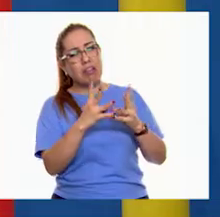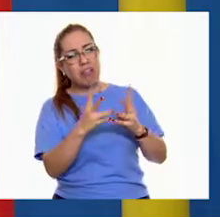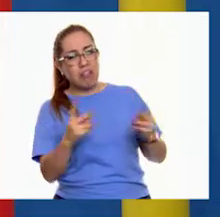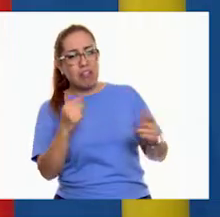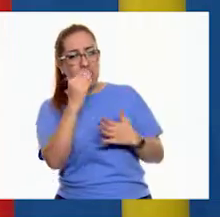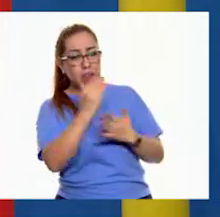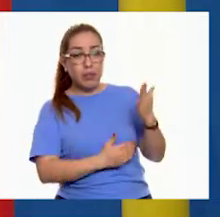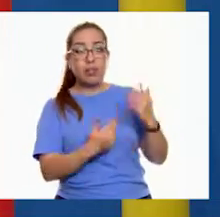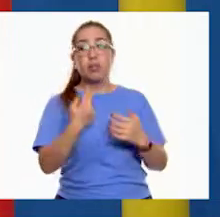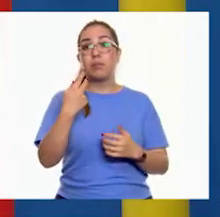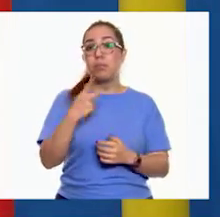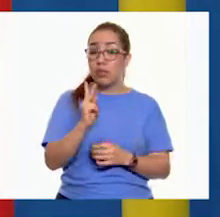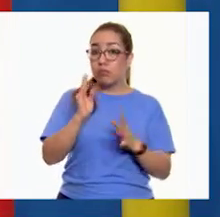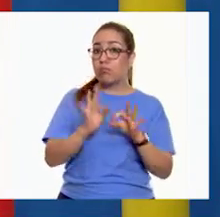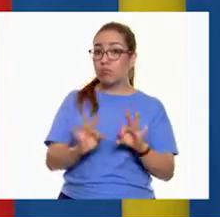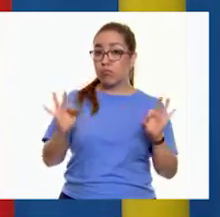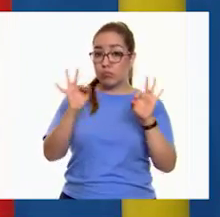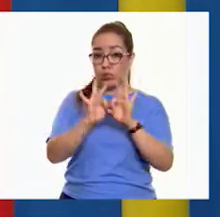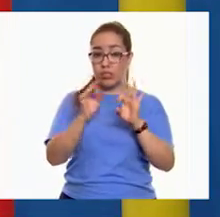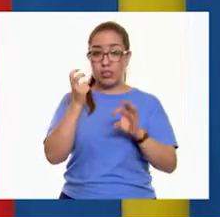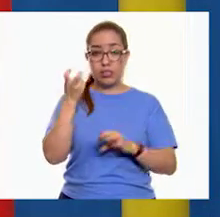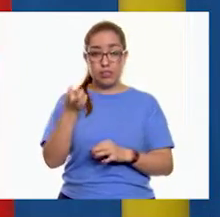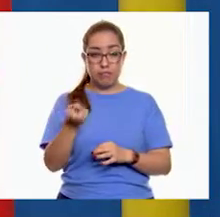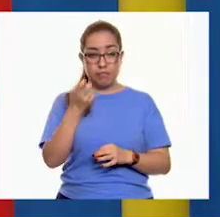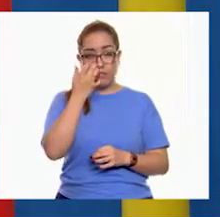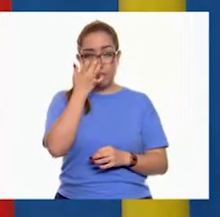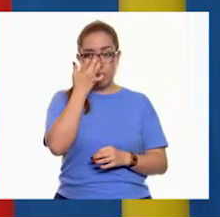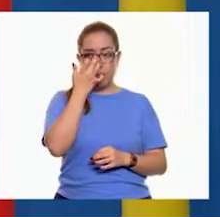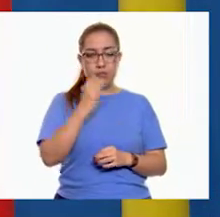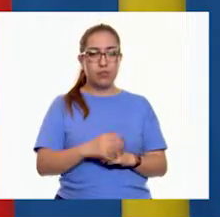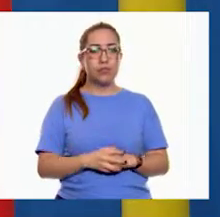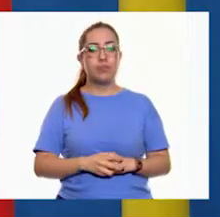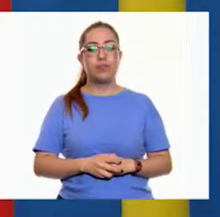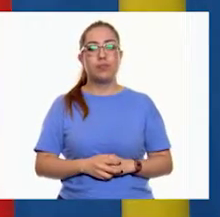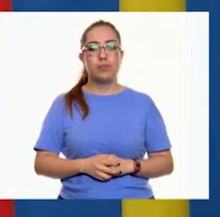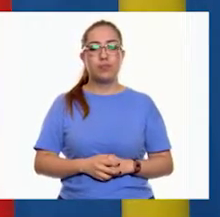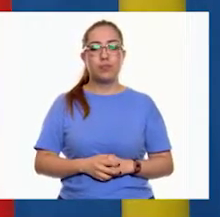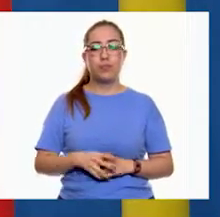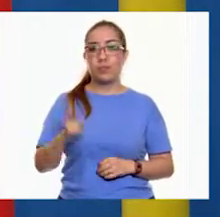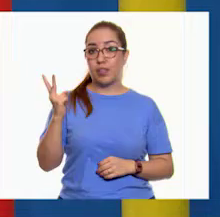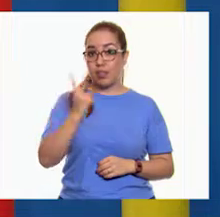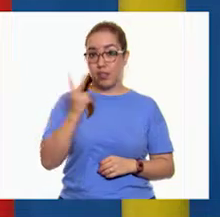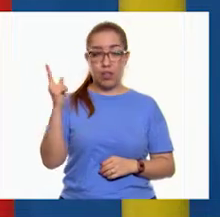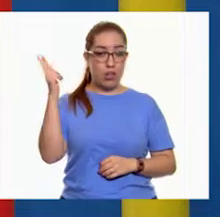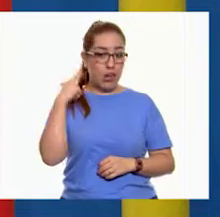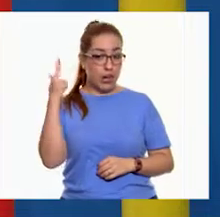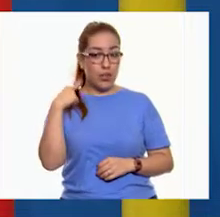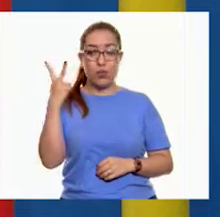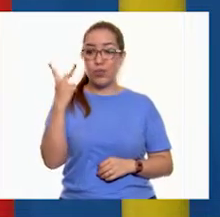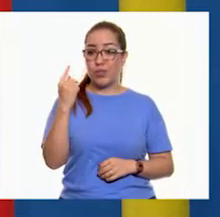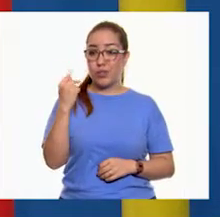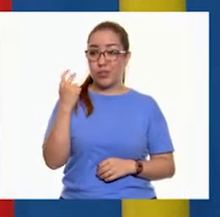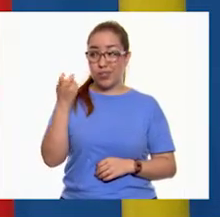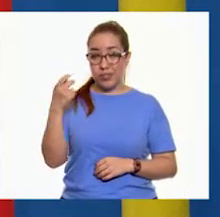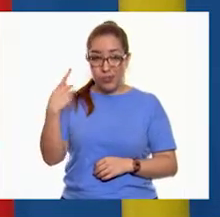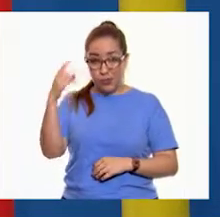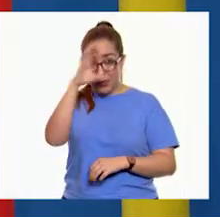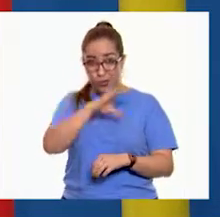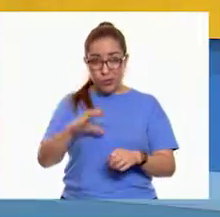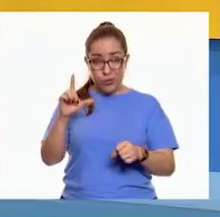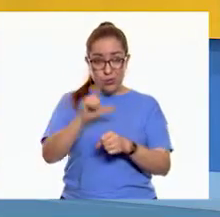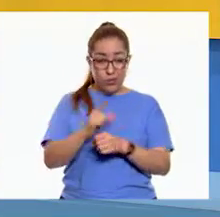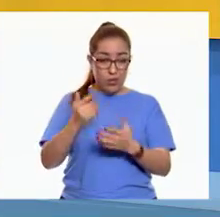es importante recalcar que el importantísimo efecto cultural que tuvieron en sus épocas cada uno fue